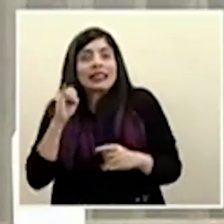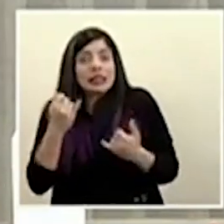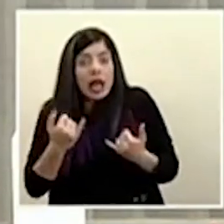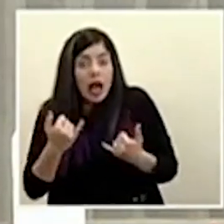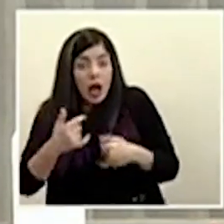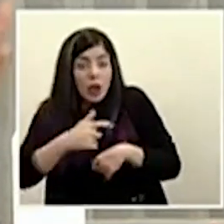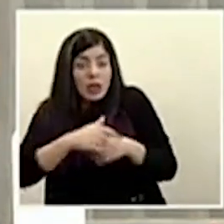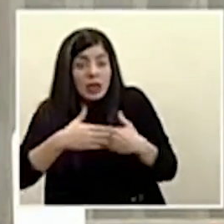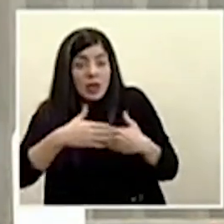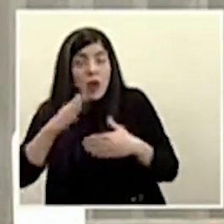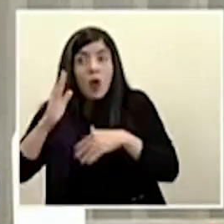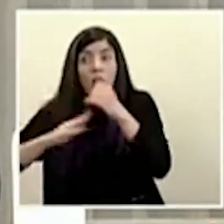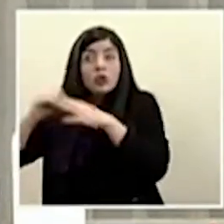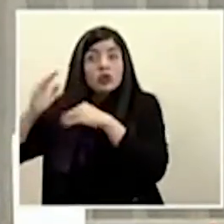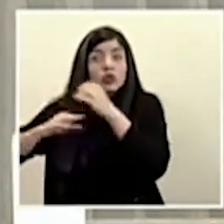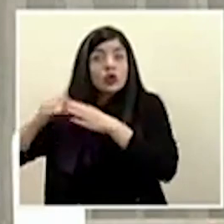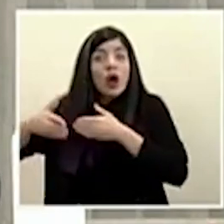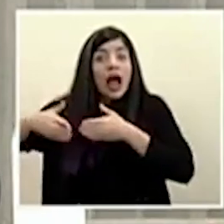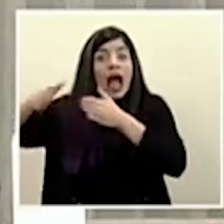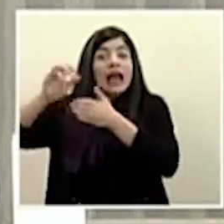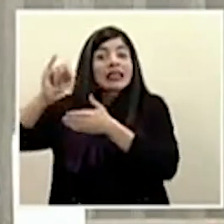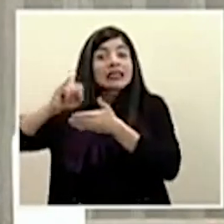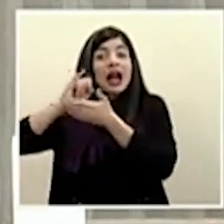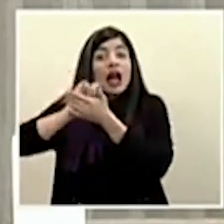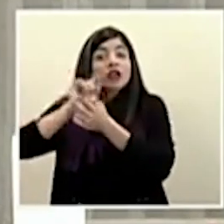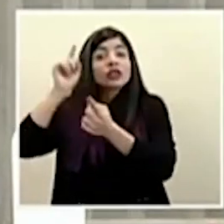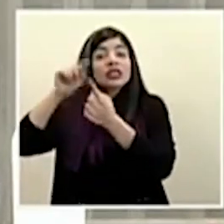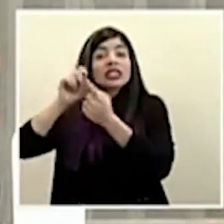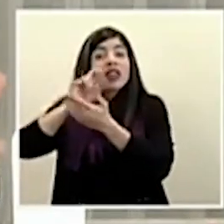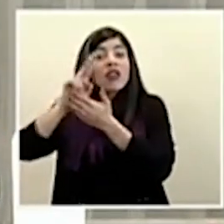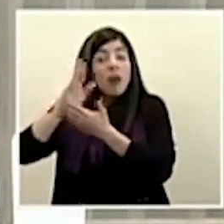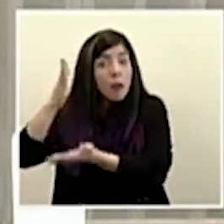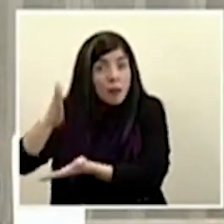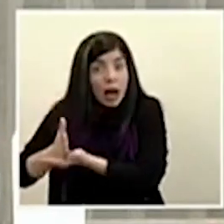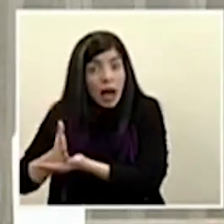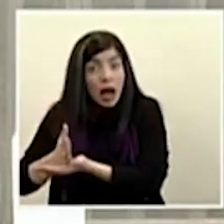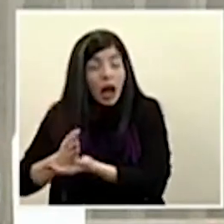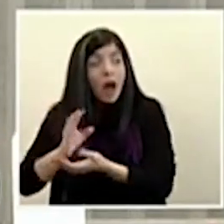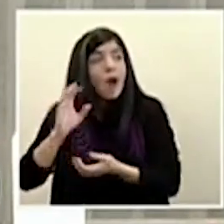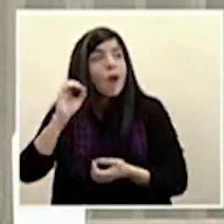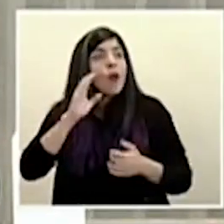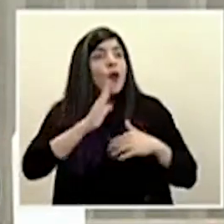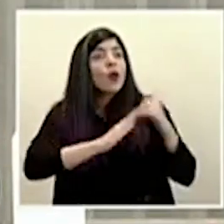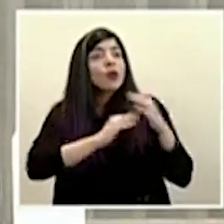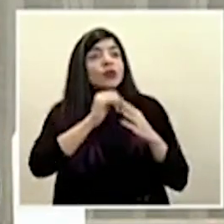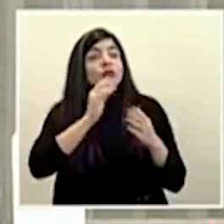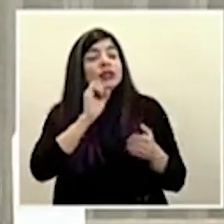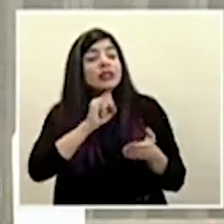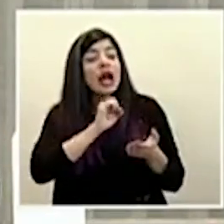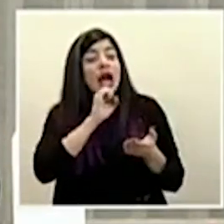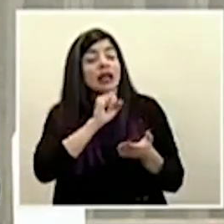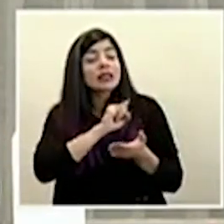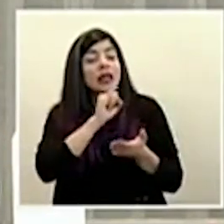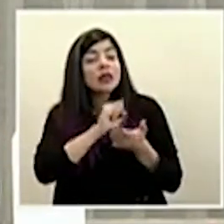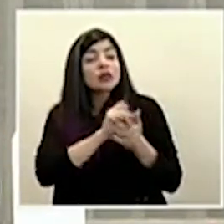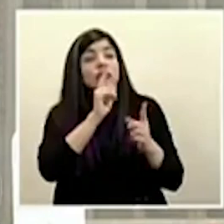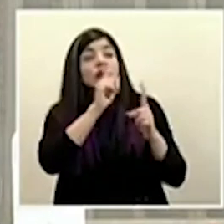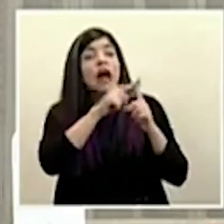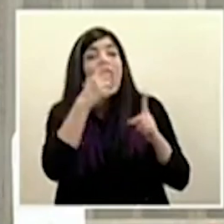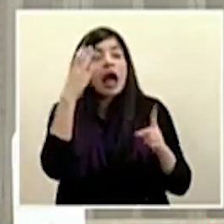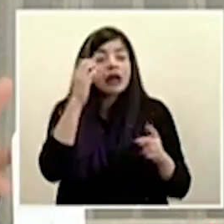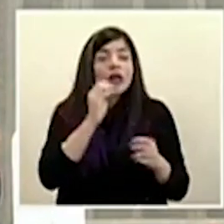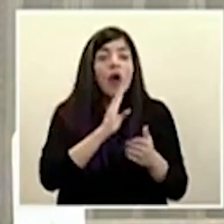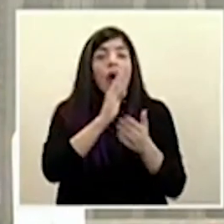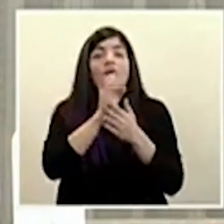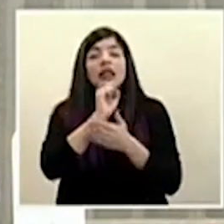tiempo paramos la construcción de la carretera San José-San Ramón, si paramos la carretera a San José-San Carlos o Cartago,